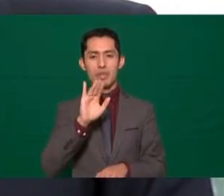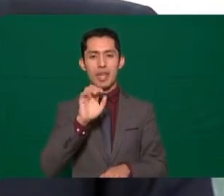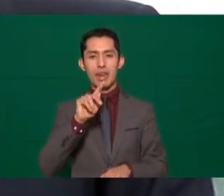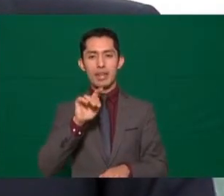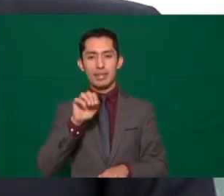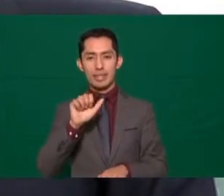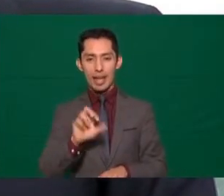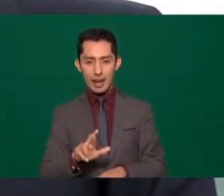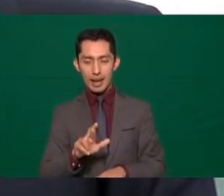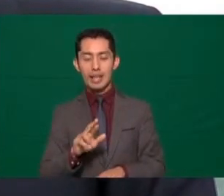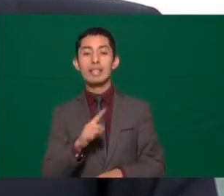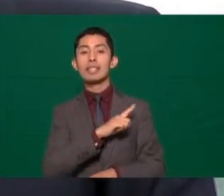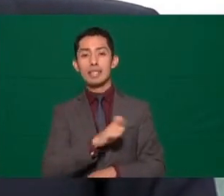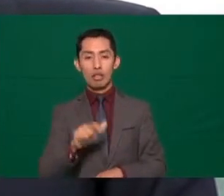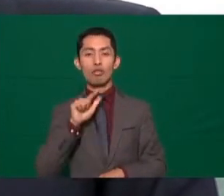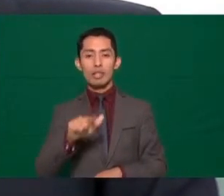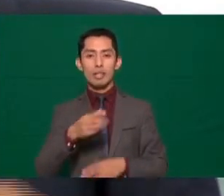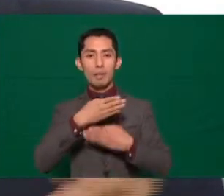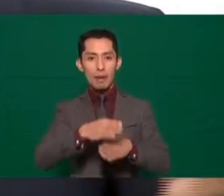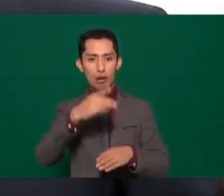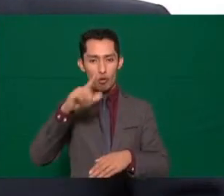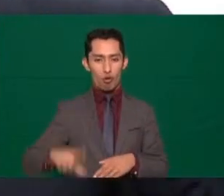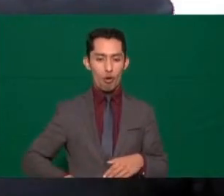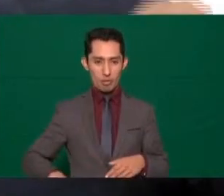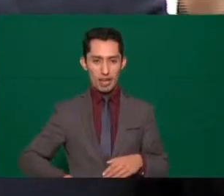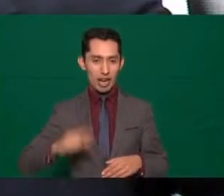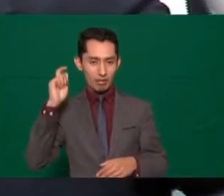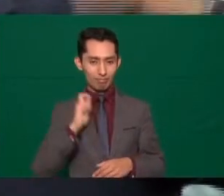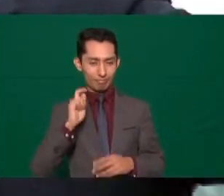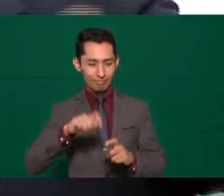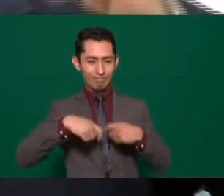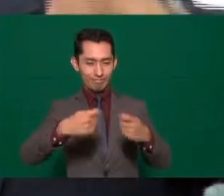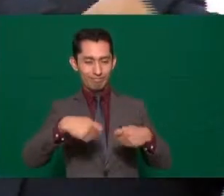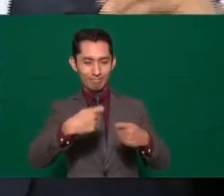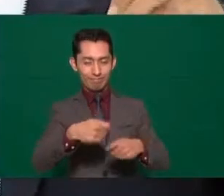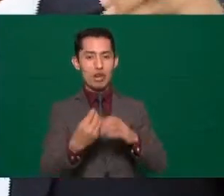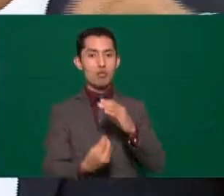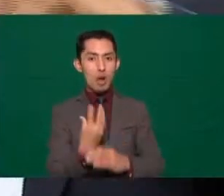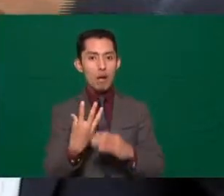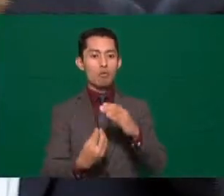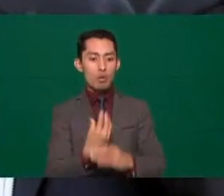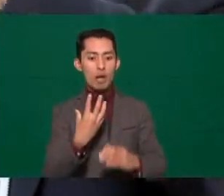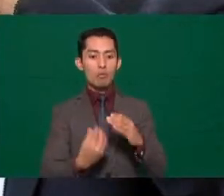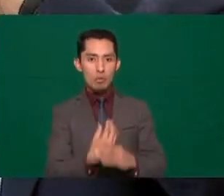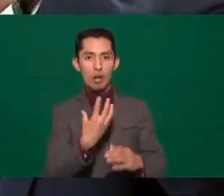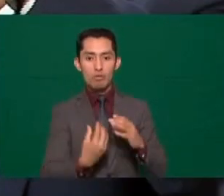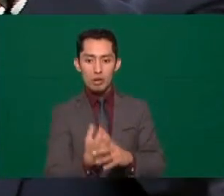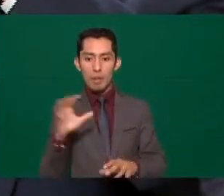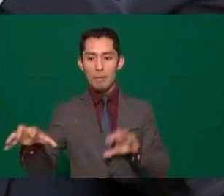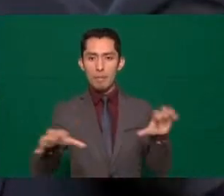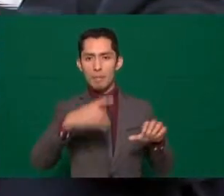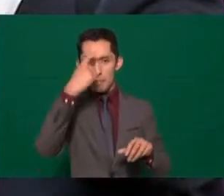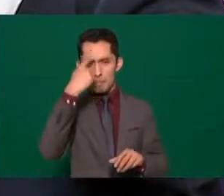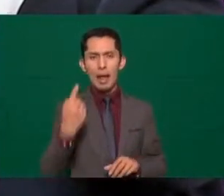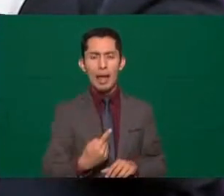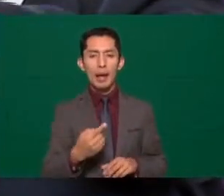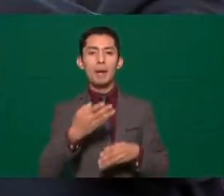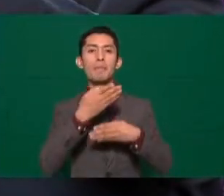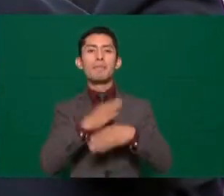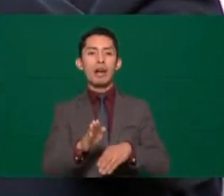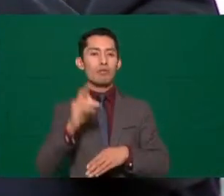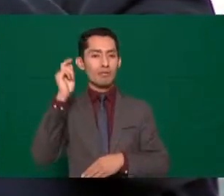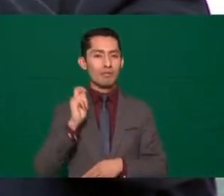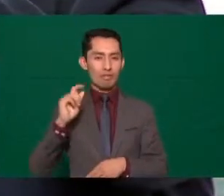117 sucursales del Banco del Bienestar, para que reciban en el Banco del